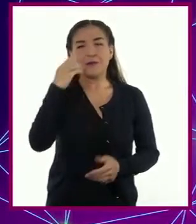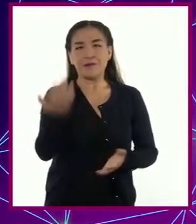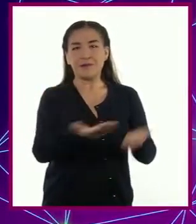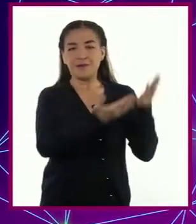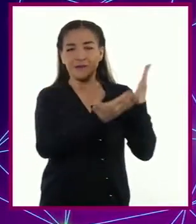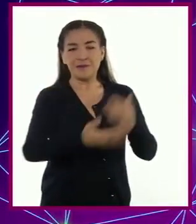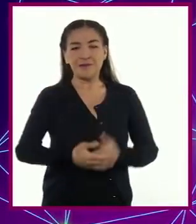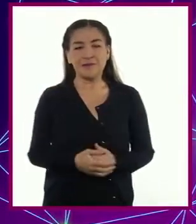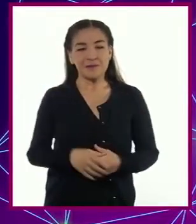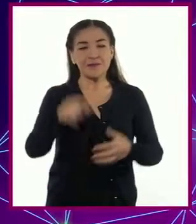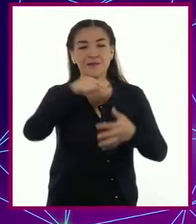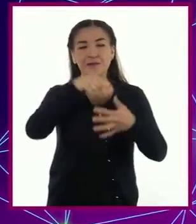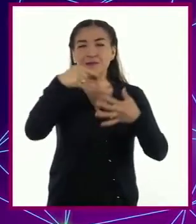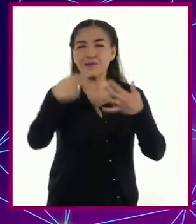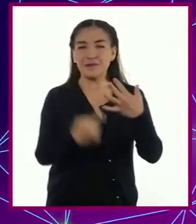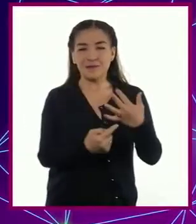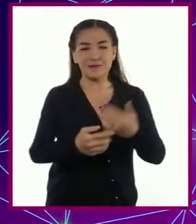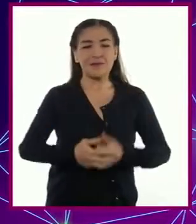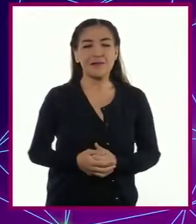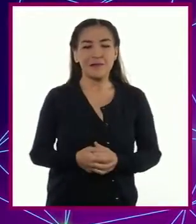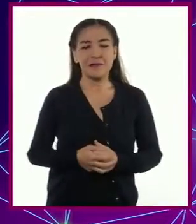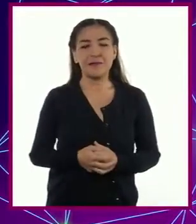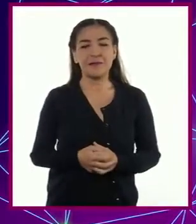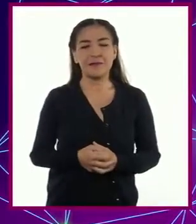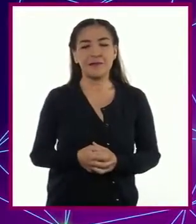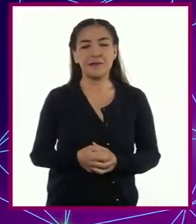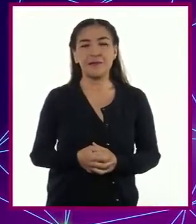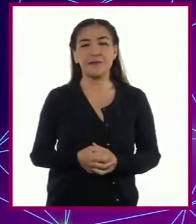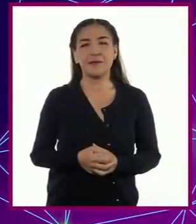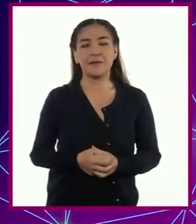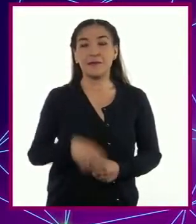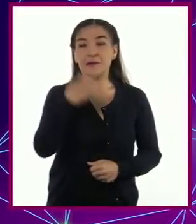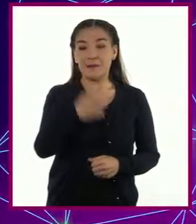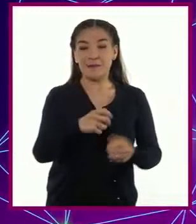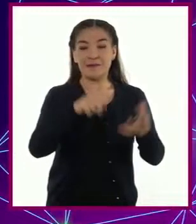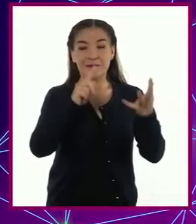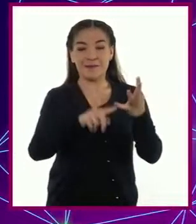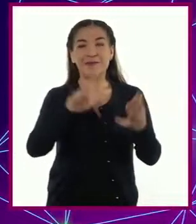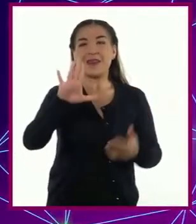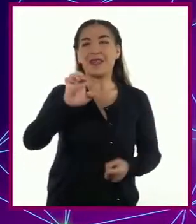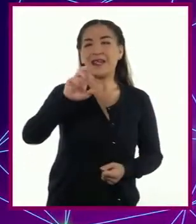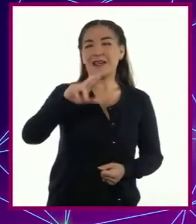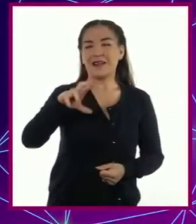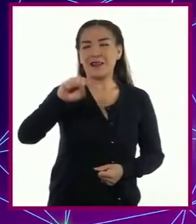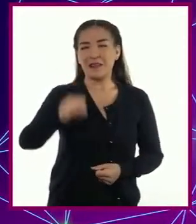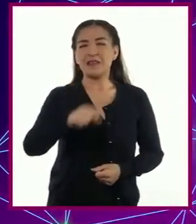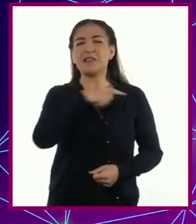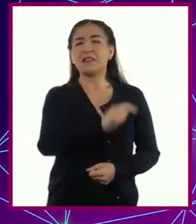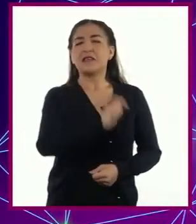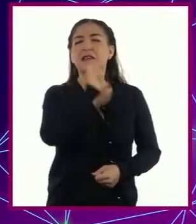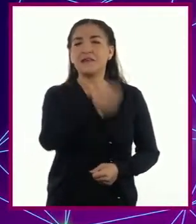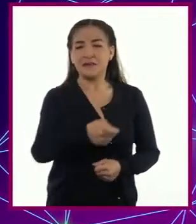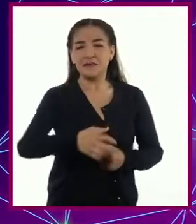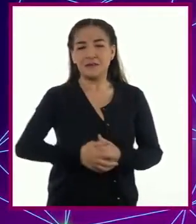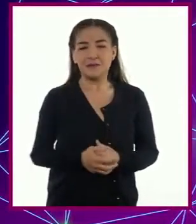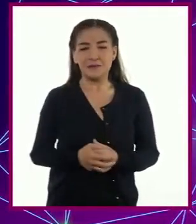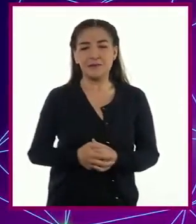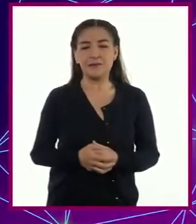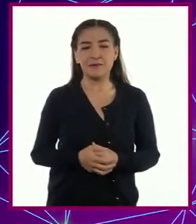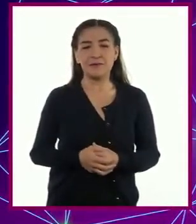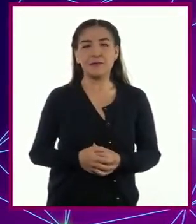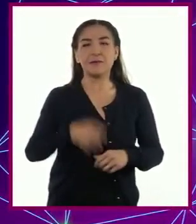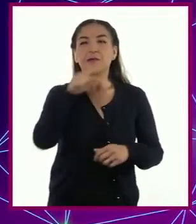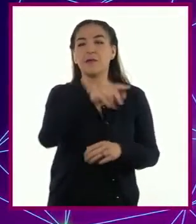Haumea, Eris y Ceres. Del último, Ceres, se sabe que era considerado